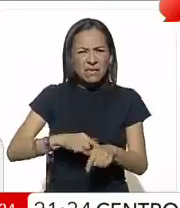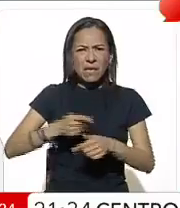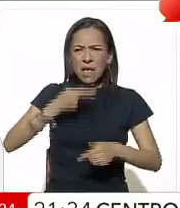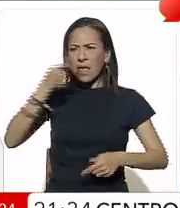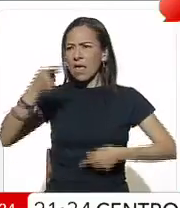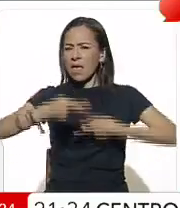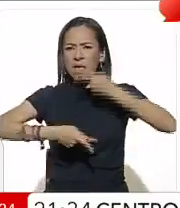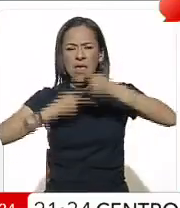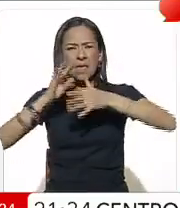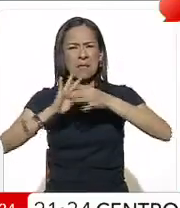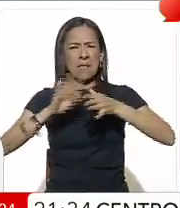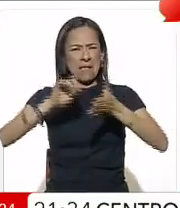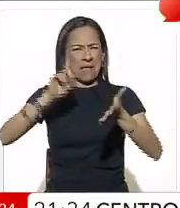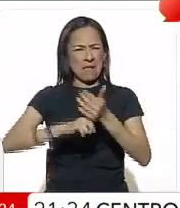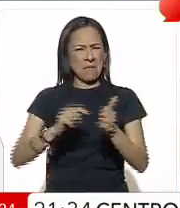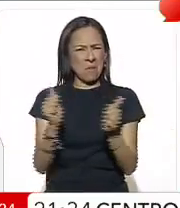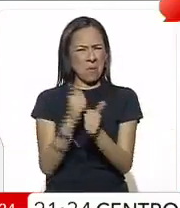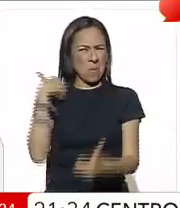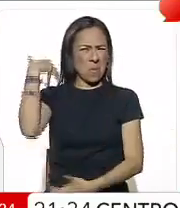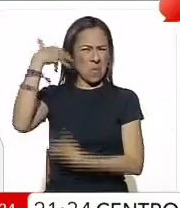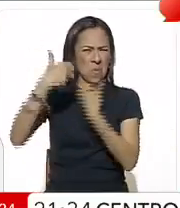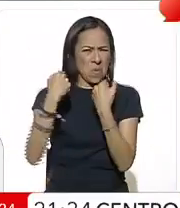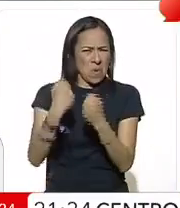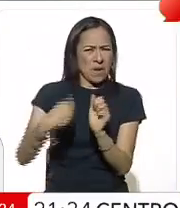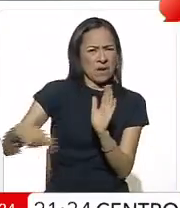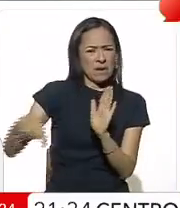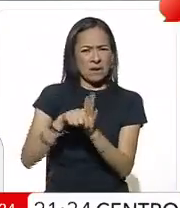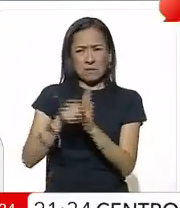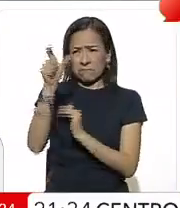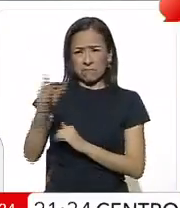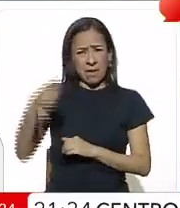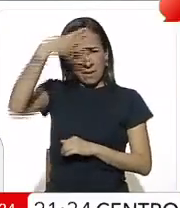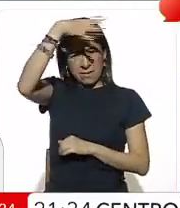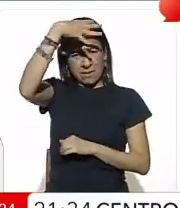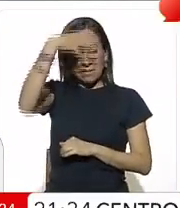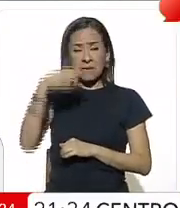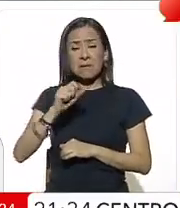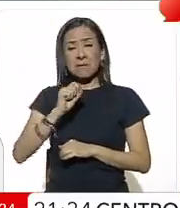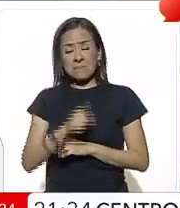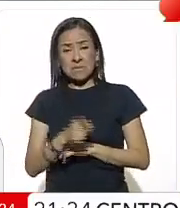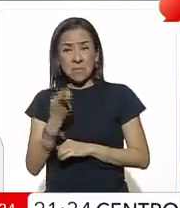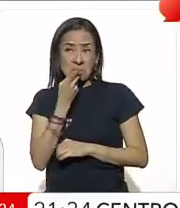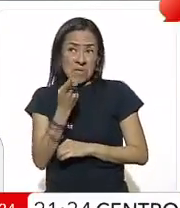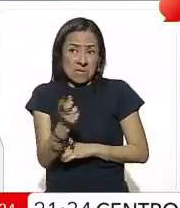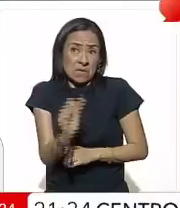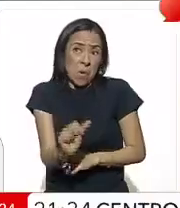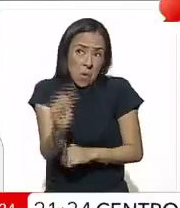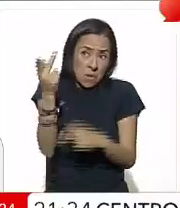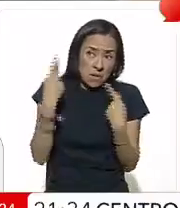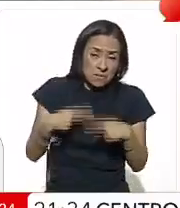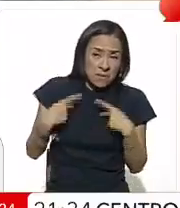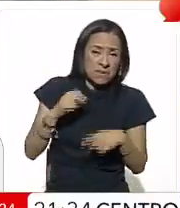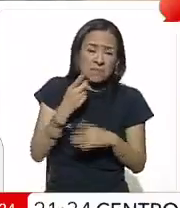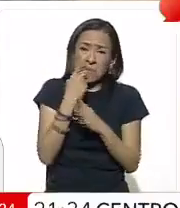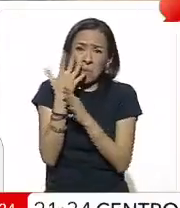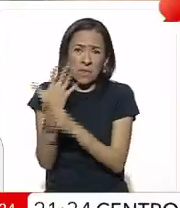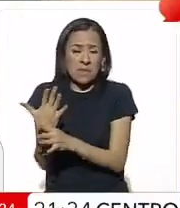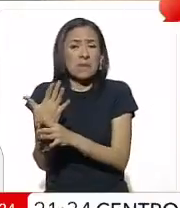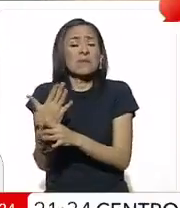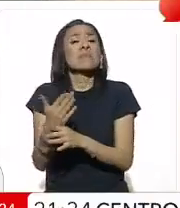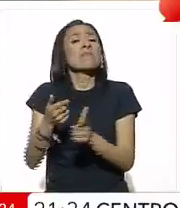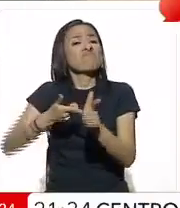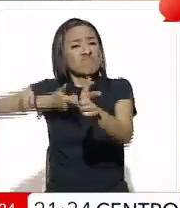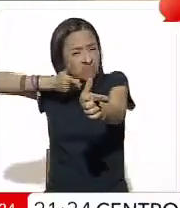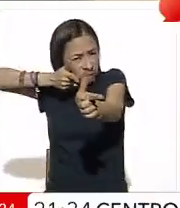Donald Trump lo ha hecho sobre sus oponentes políticos y con gran detalle sugirió que se deberían apuntar rifles contra la